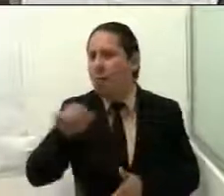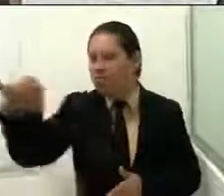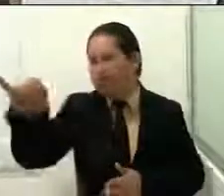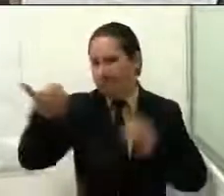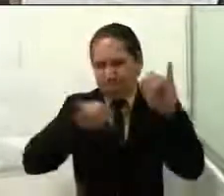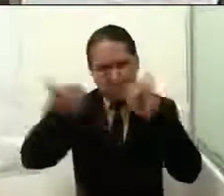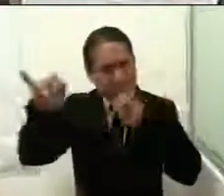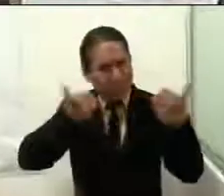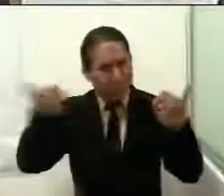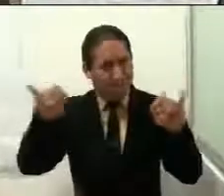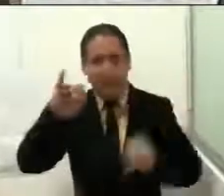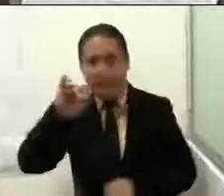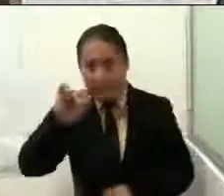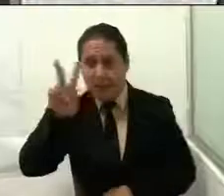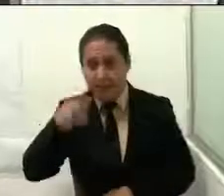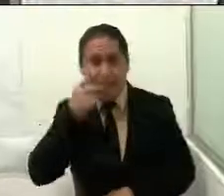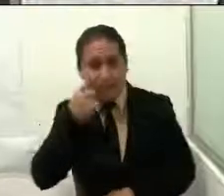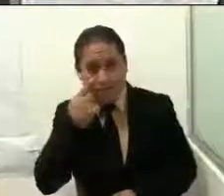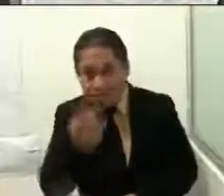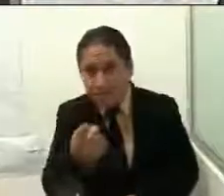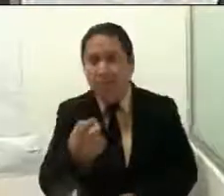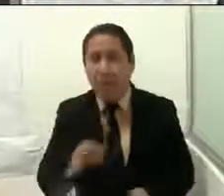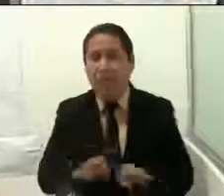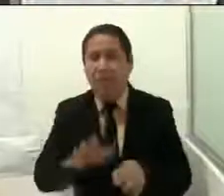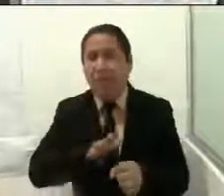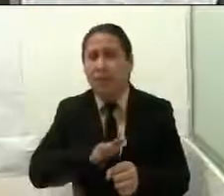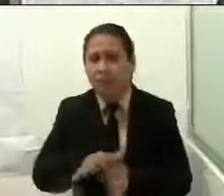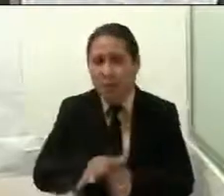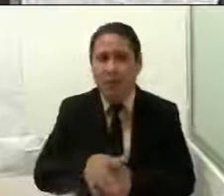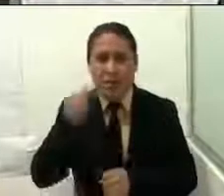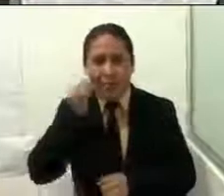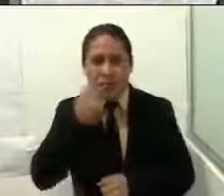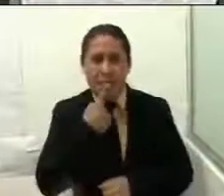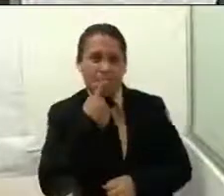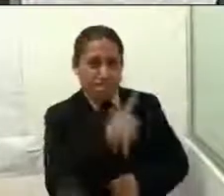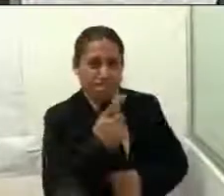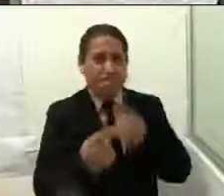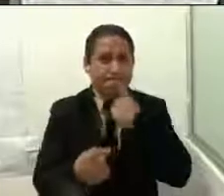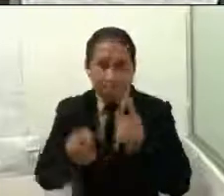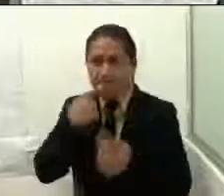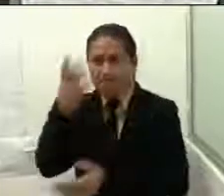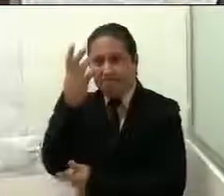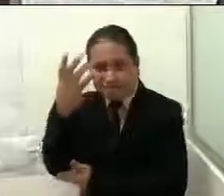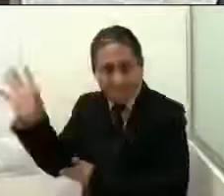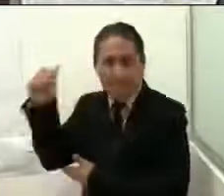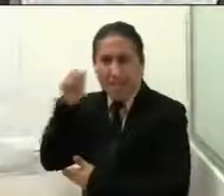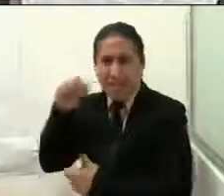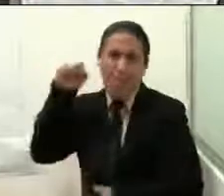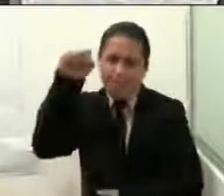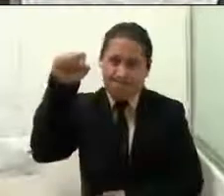tiempo lo más visible que se ha visto es la demanda del sector campesino en esta secretaría